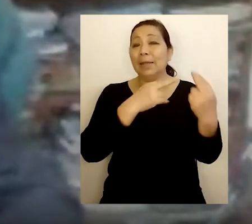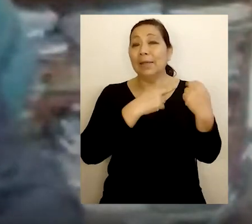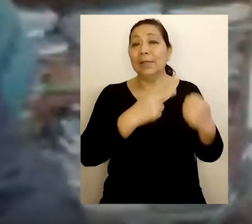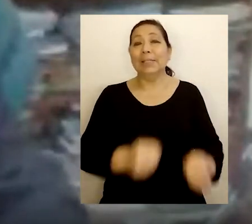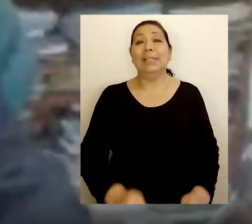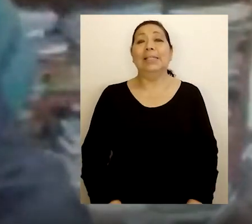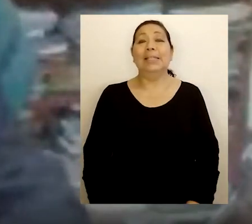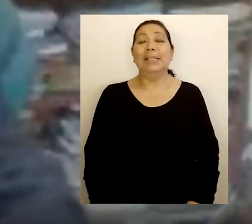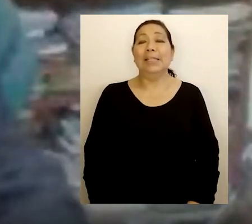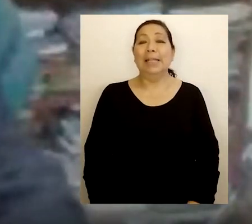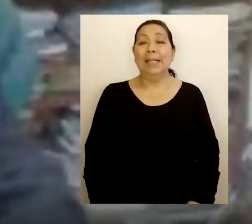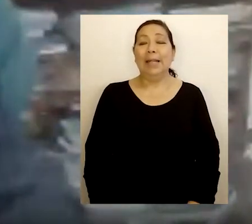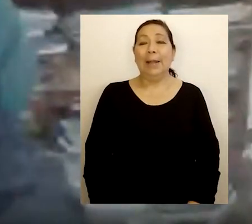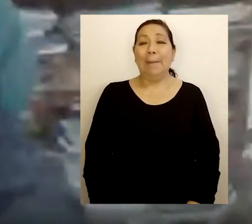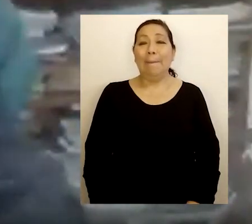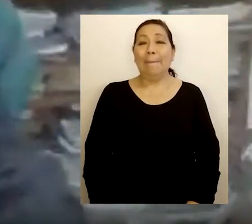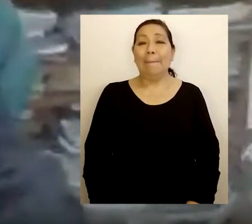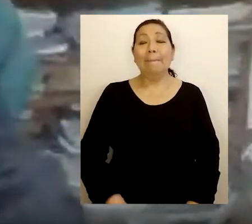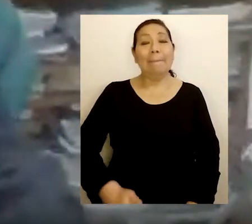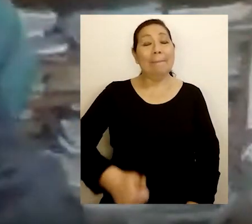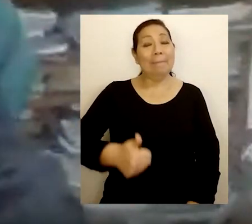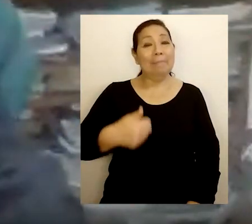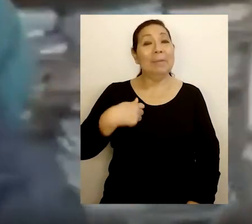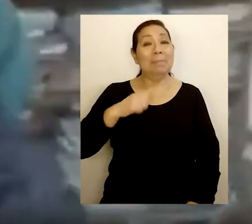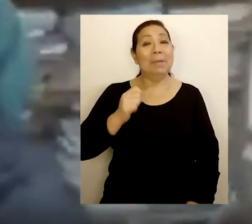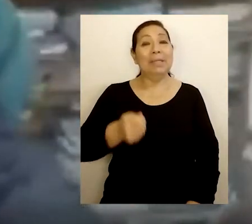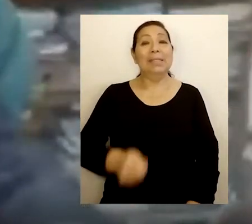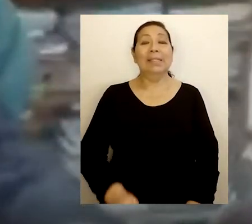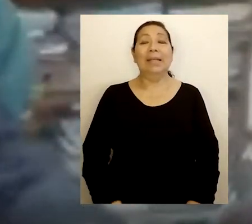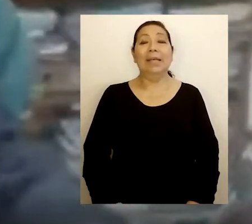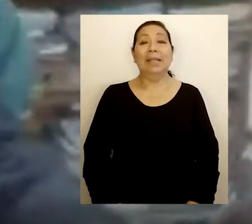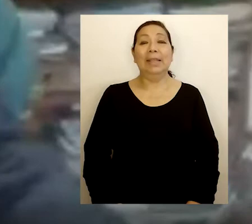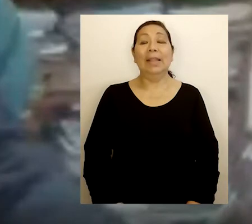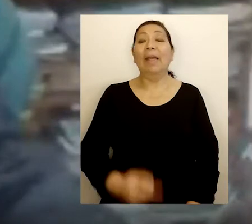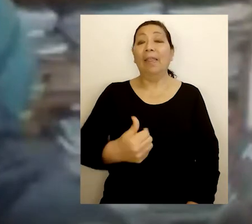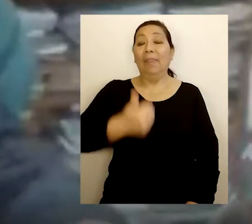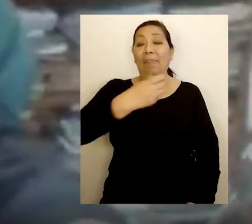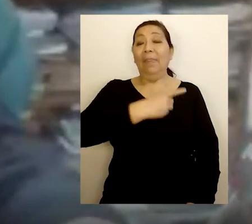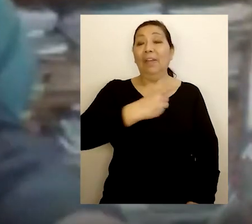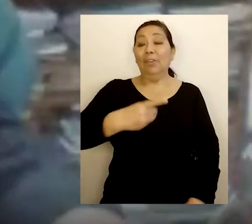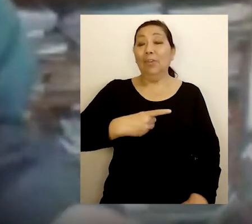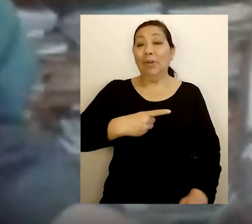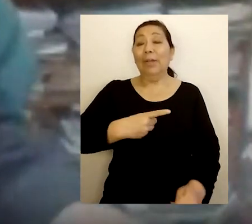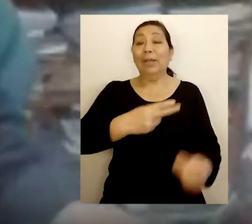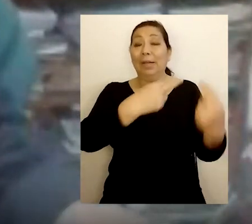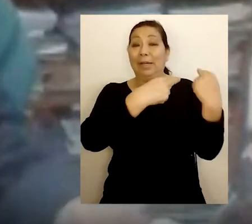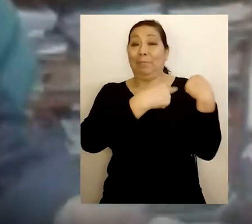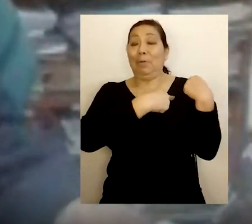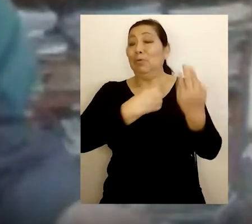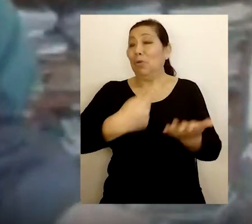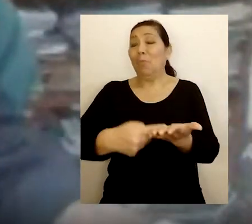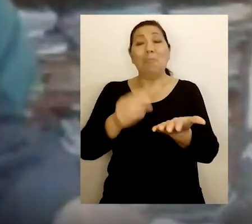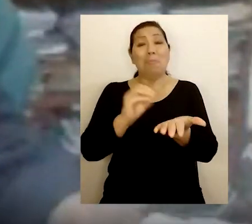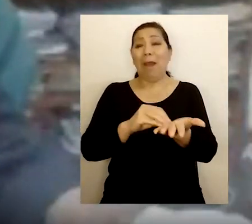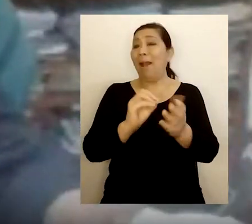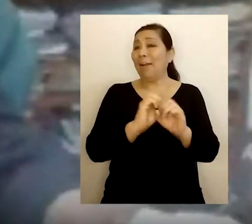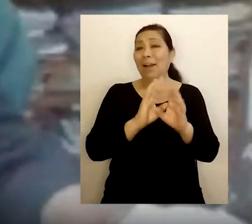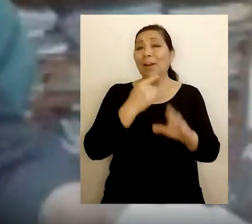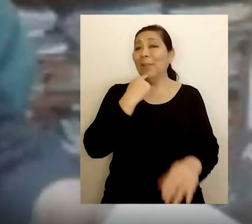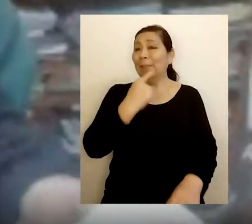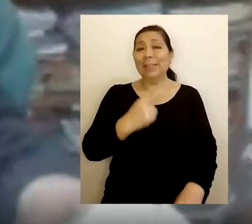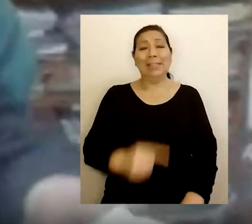de la magistrada, de la directora de debates, muy claramente